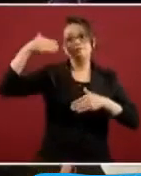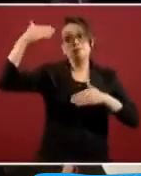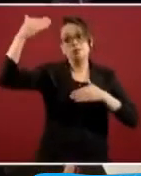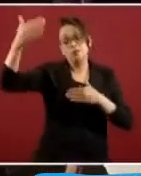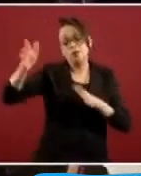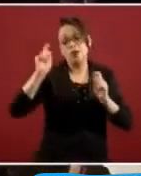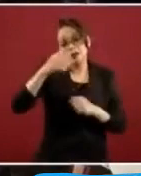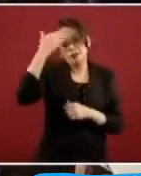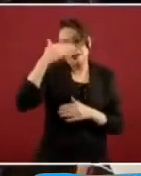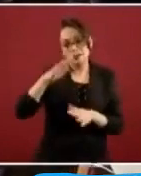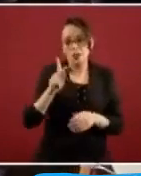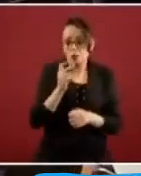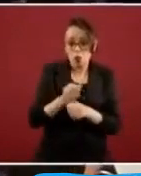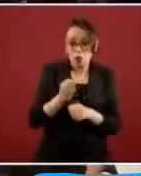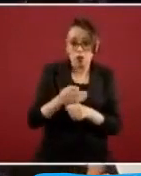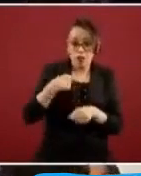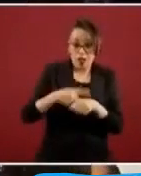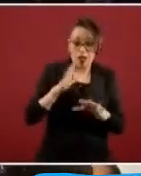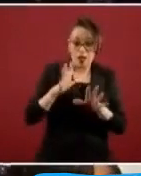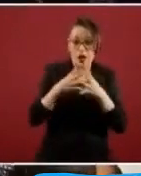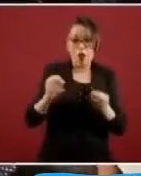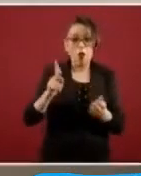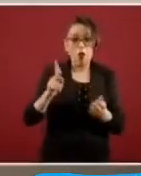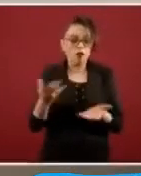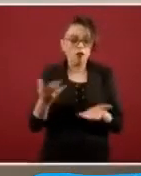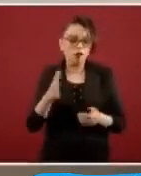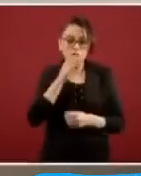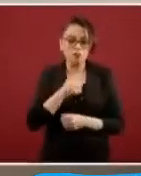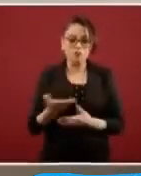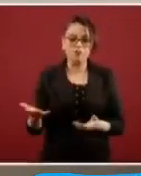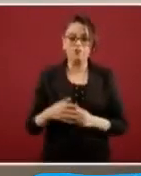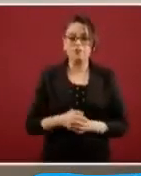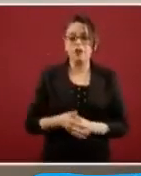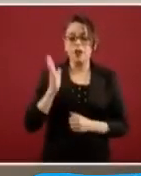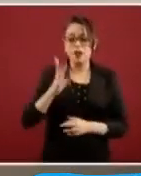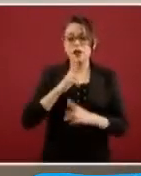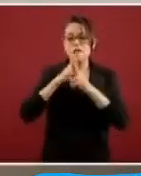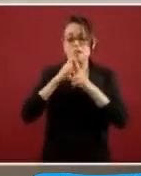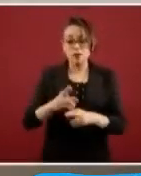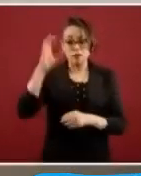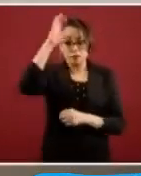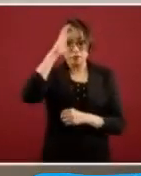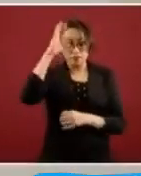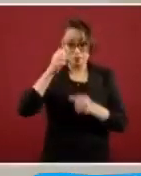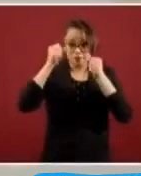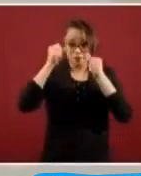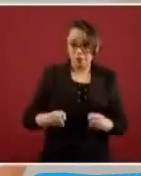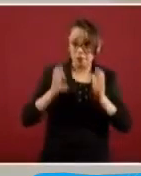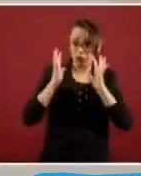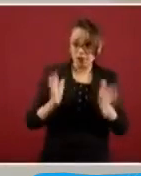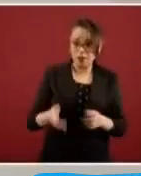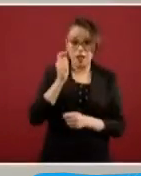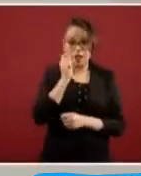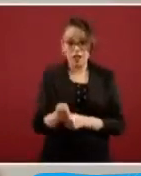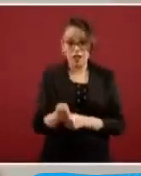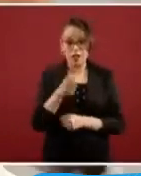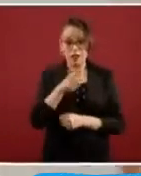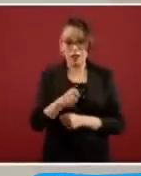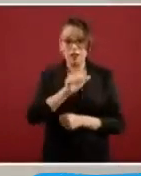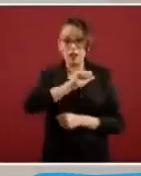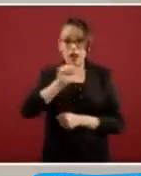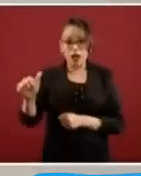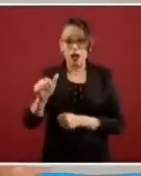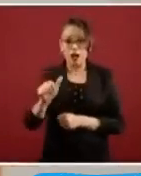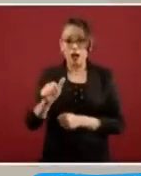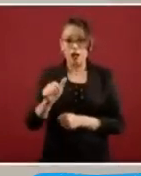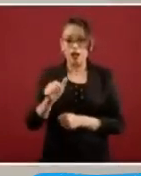Esto se sigue estudiando, no hay todavía una respuesta científica contundente sobre la intensidad de la inmunidad, la